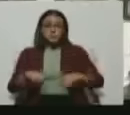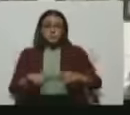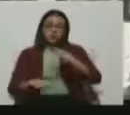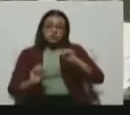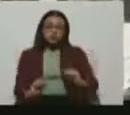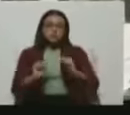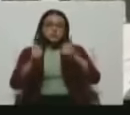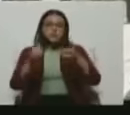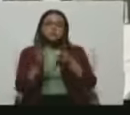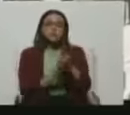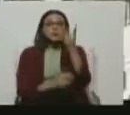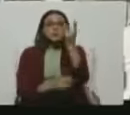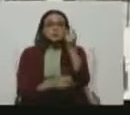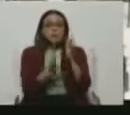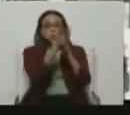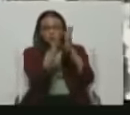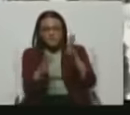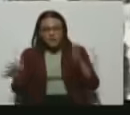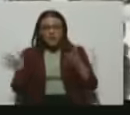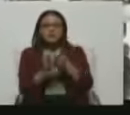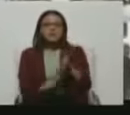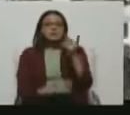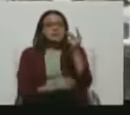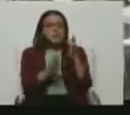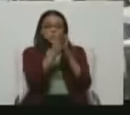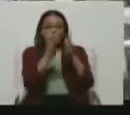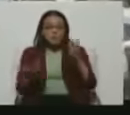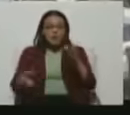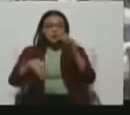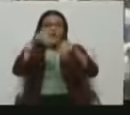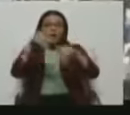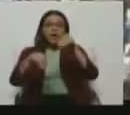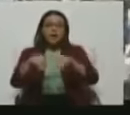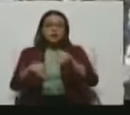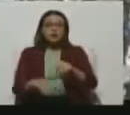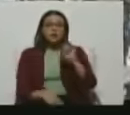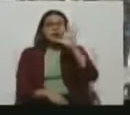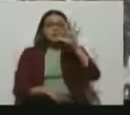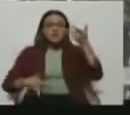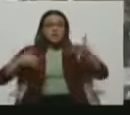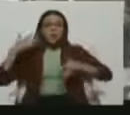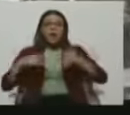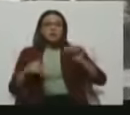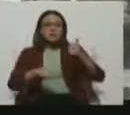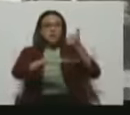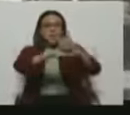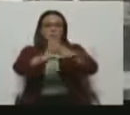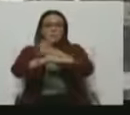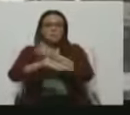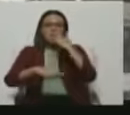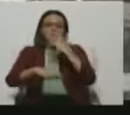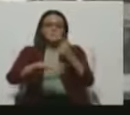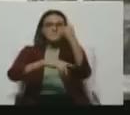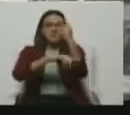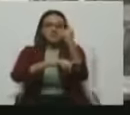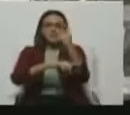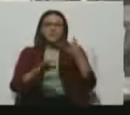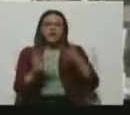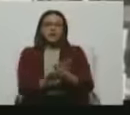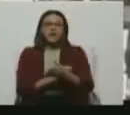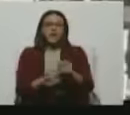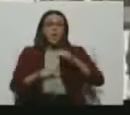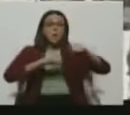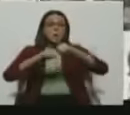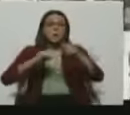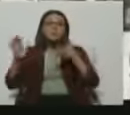inicia la segunda fase, conocida como fase electoral, con cinco eventos principales: despliegue del material